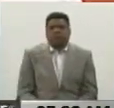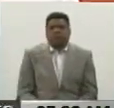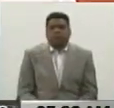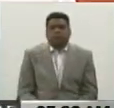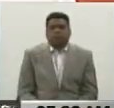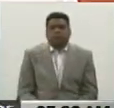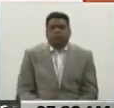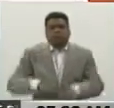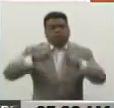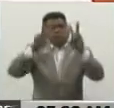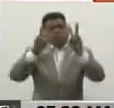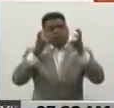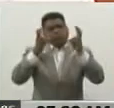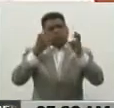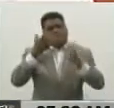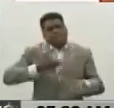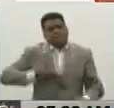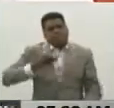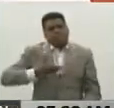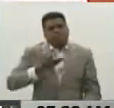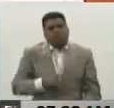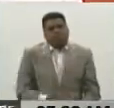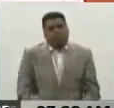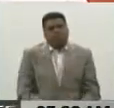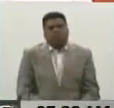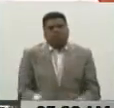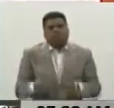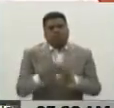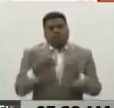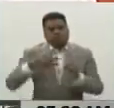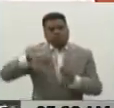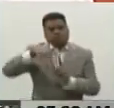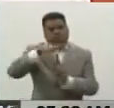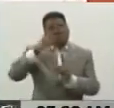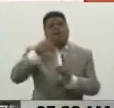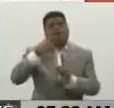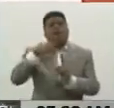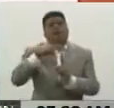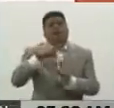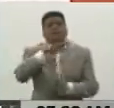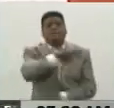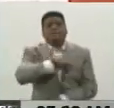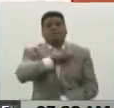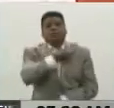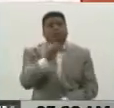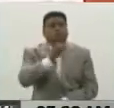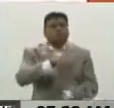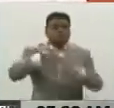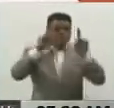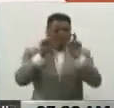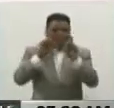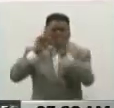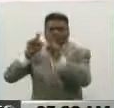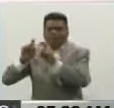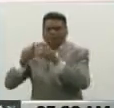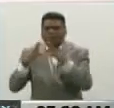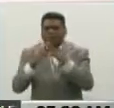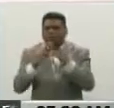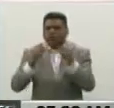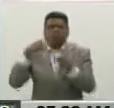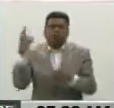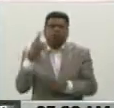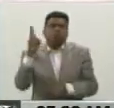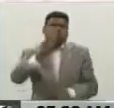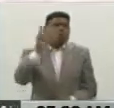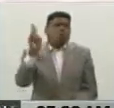tema importante, el contexto de la misión no es formar a ciudadanas y ciudadanos en el manejo de redes sociales,